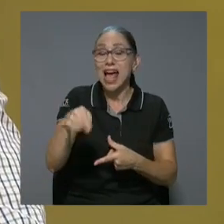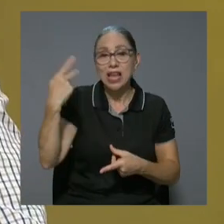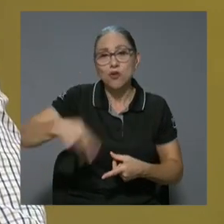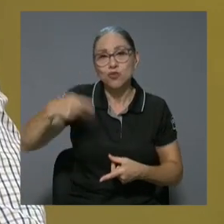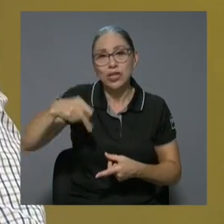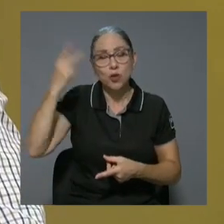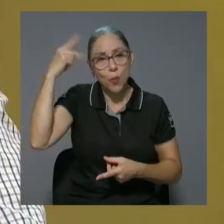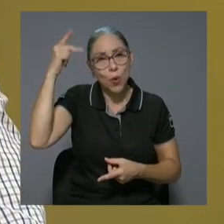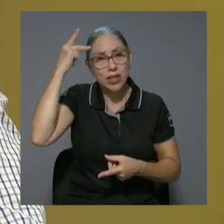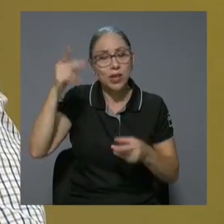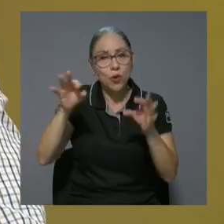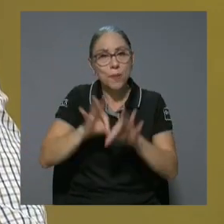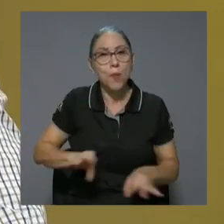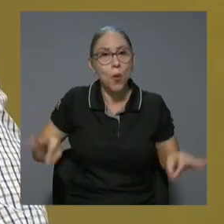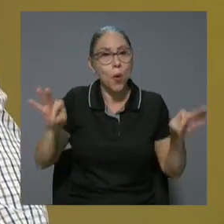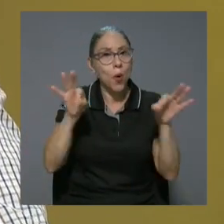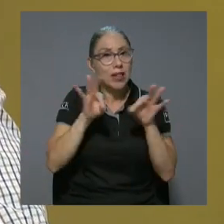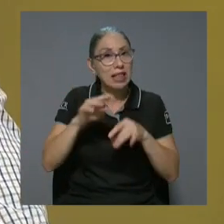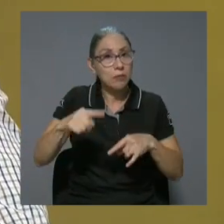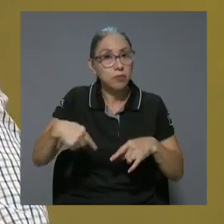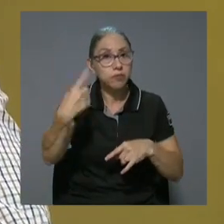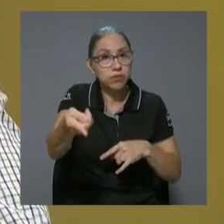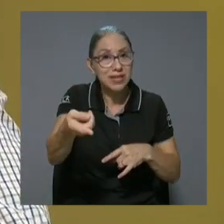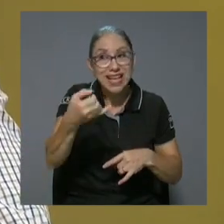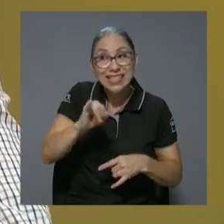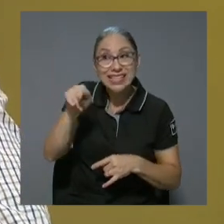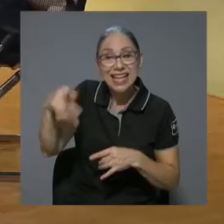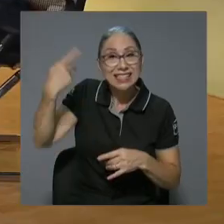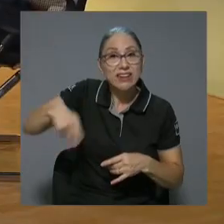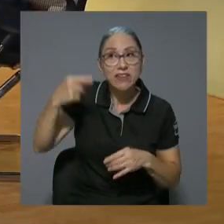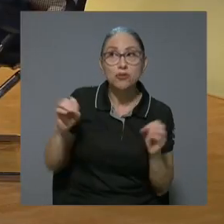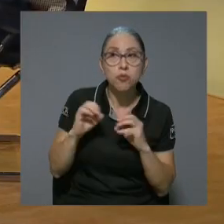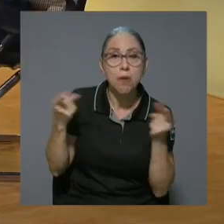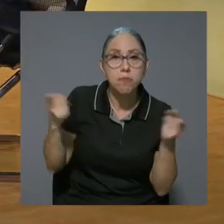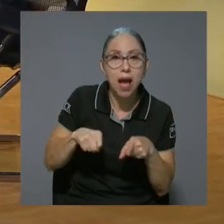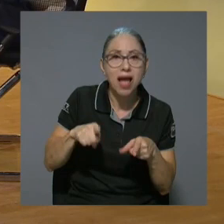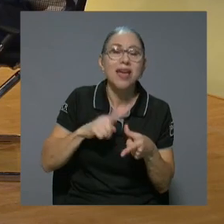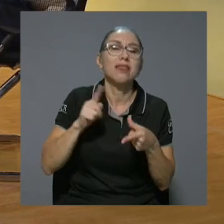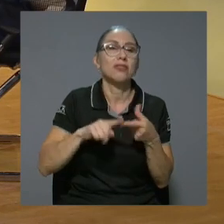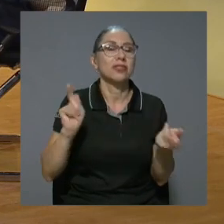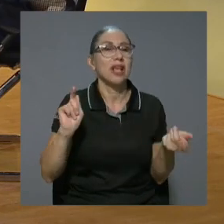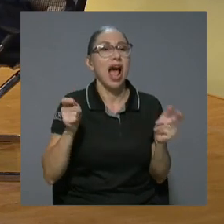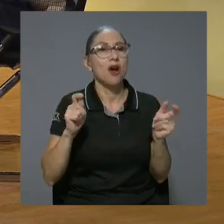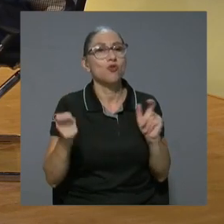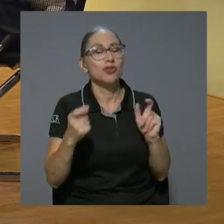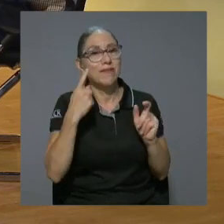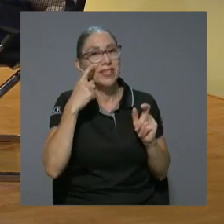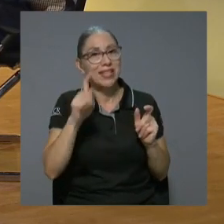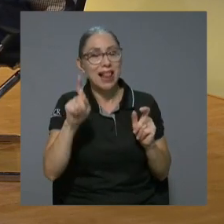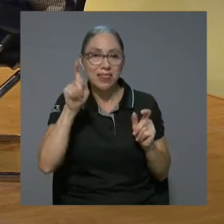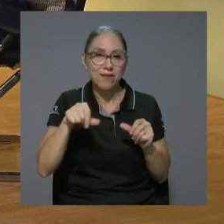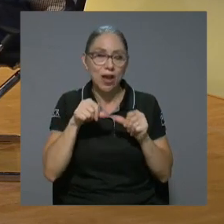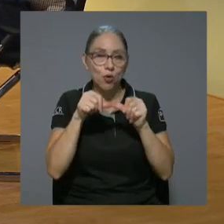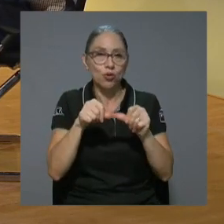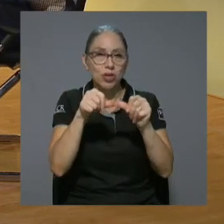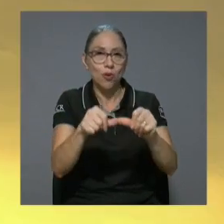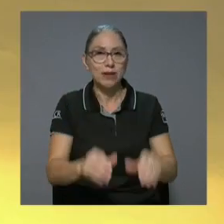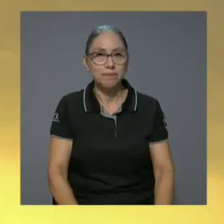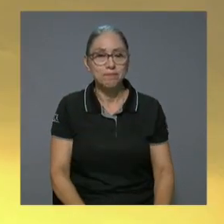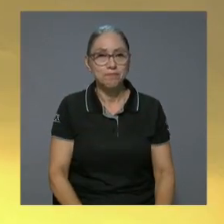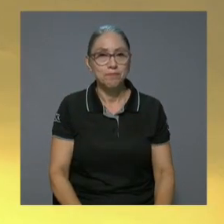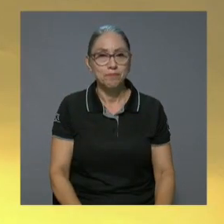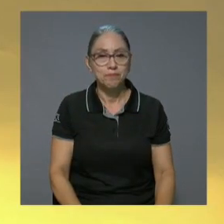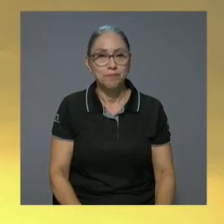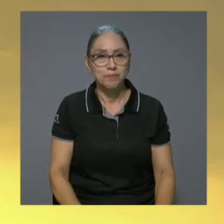importante hacia adelante. Si ese riesgo no se materializa, el ajuste fiscal pues debería continuar, ¿no?